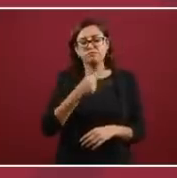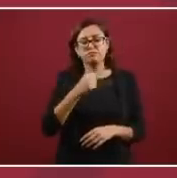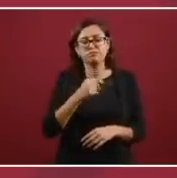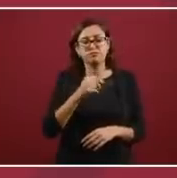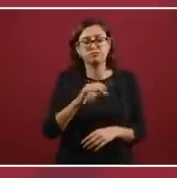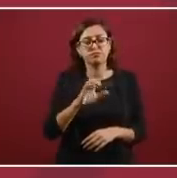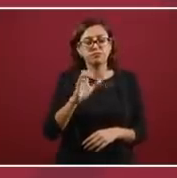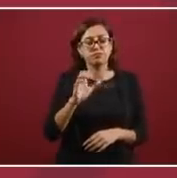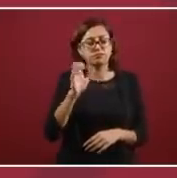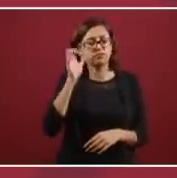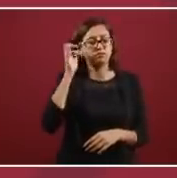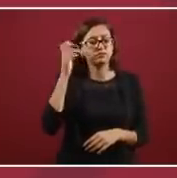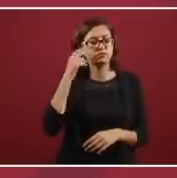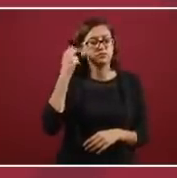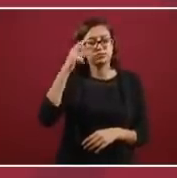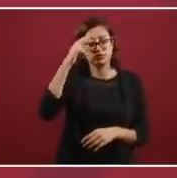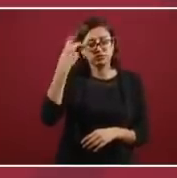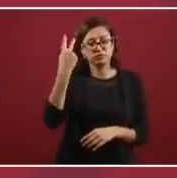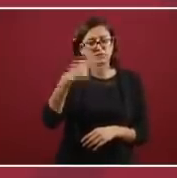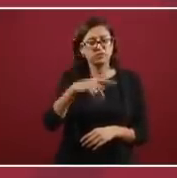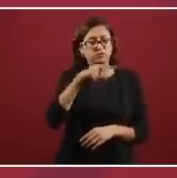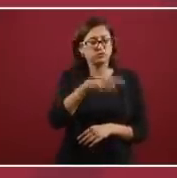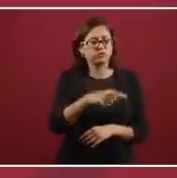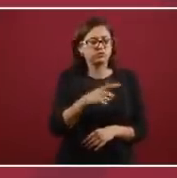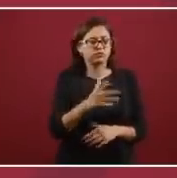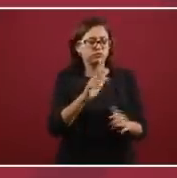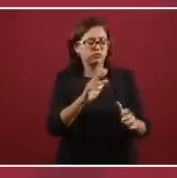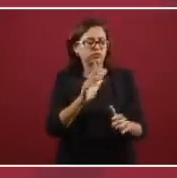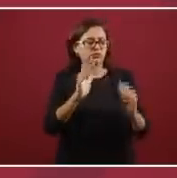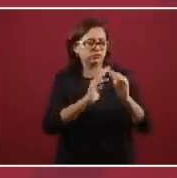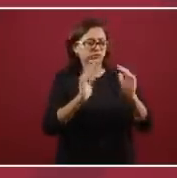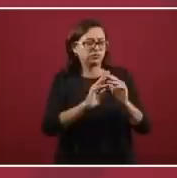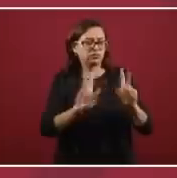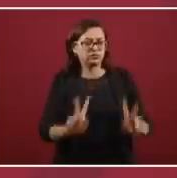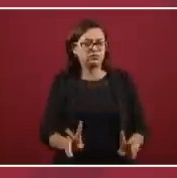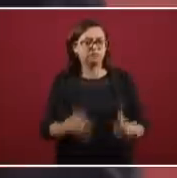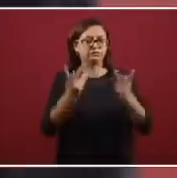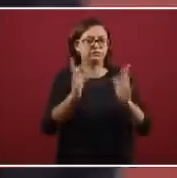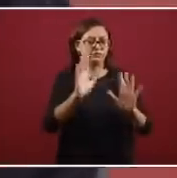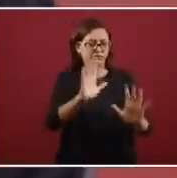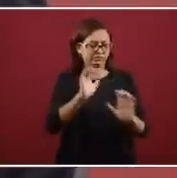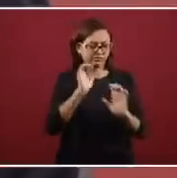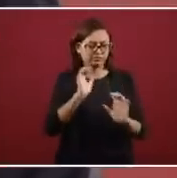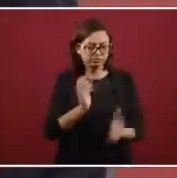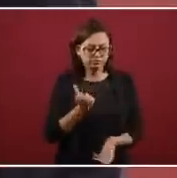se decide, vamos a entregar el dinero de manera directa